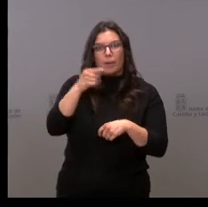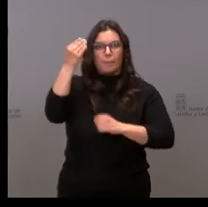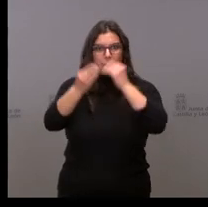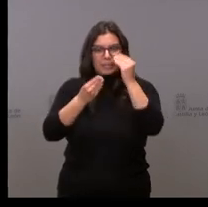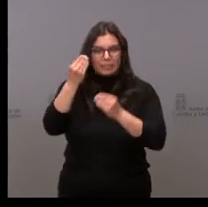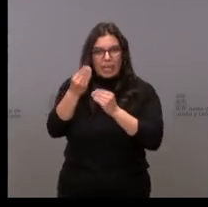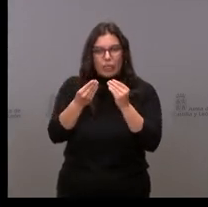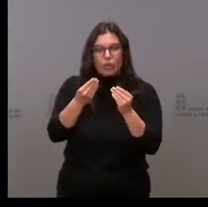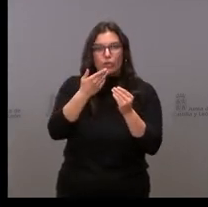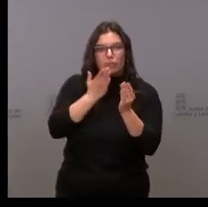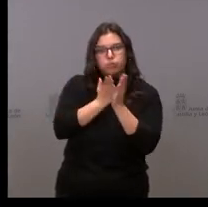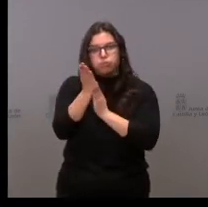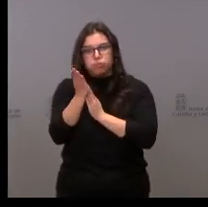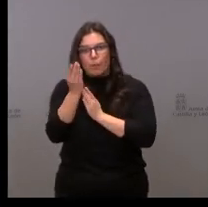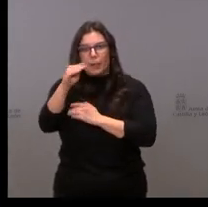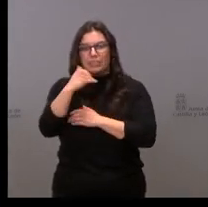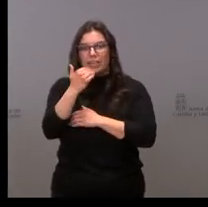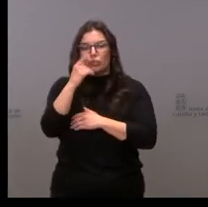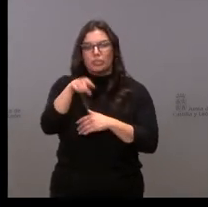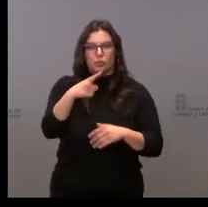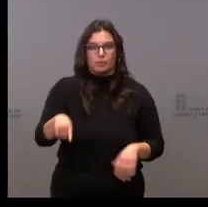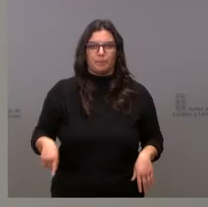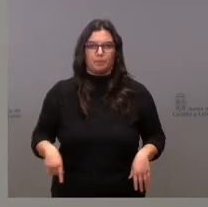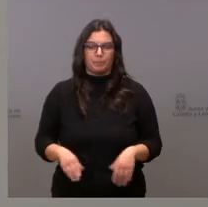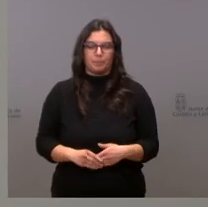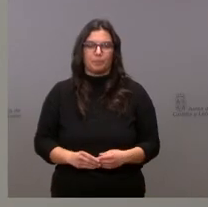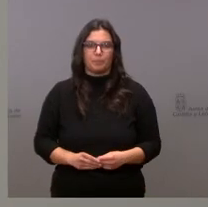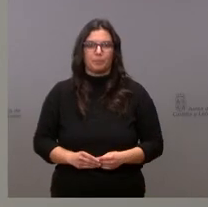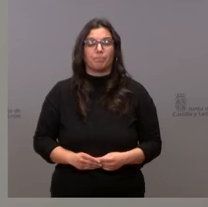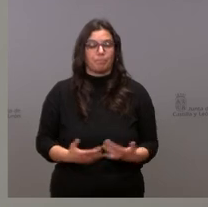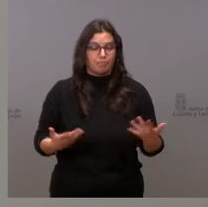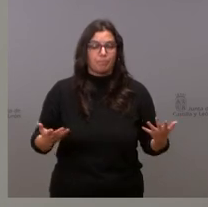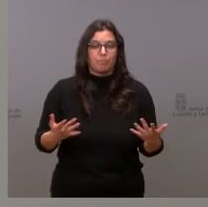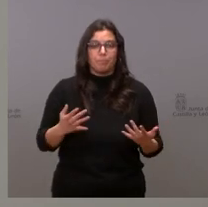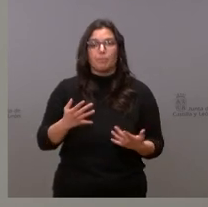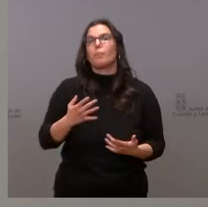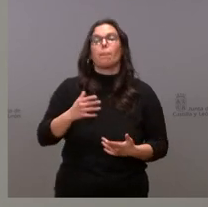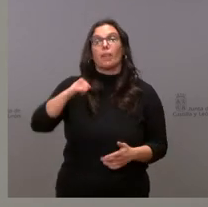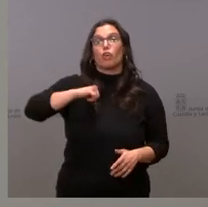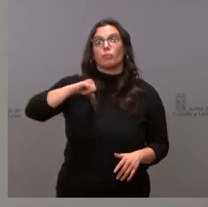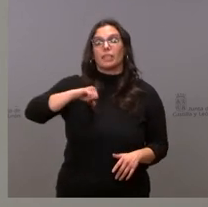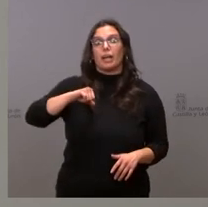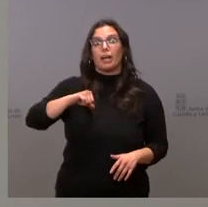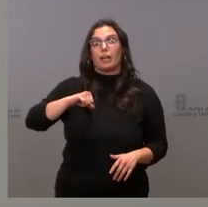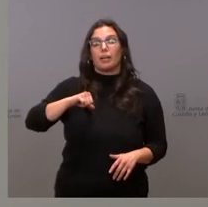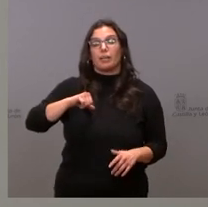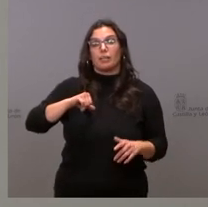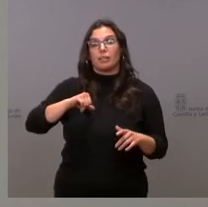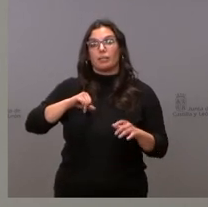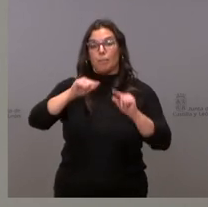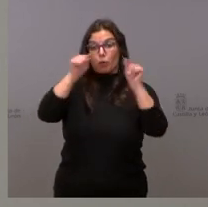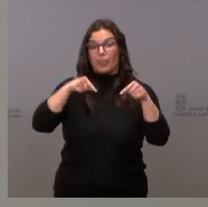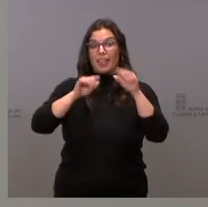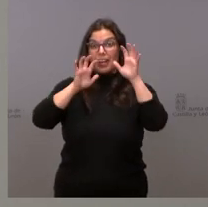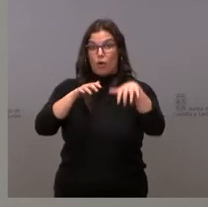momento de tomar alguna medida especial las gracias evidentemente el hospital los hospitales de la provincia